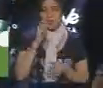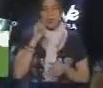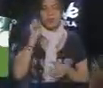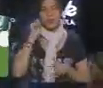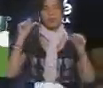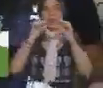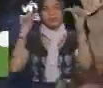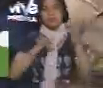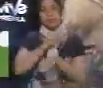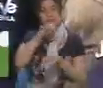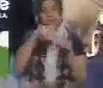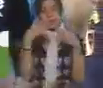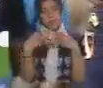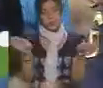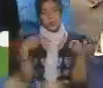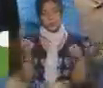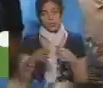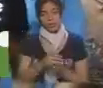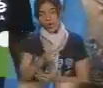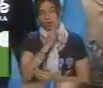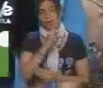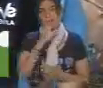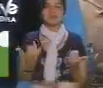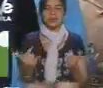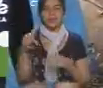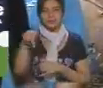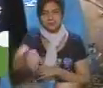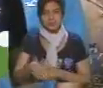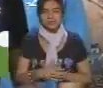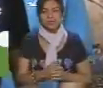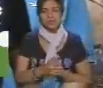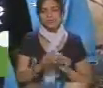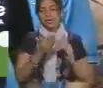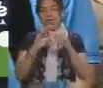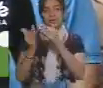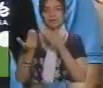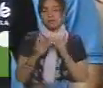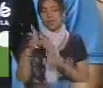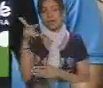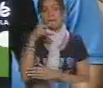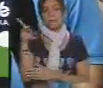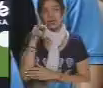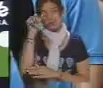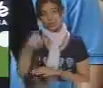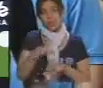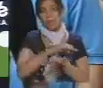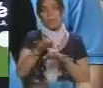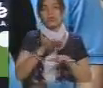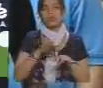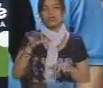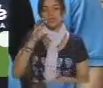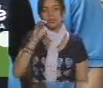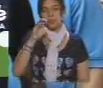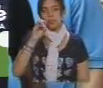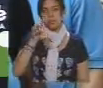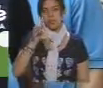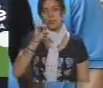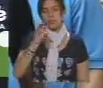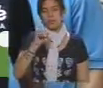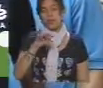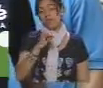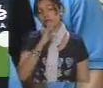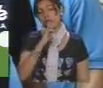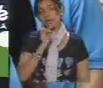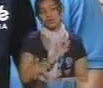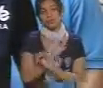Sistema Nacional de Medios Públicos, esta es la información que tenemos del sector El Laberinto, Parroquia Uribarri, del municipio de Colón, del estado Zulia. Con esta